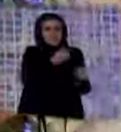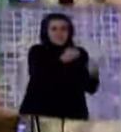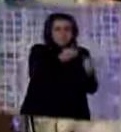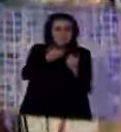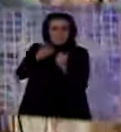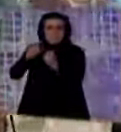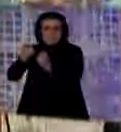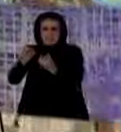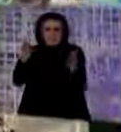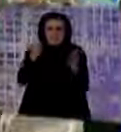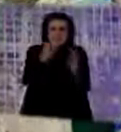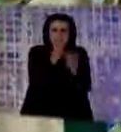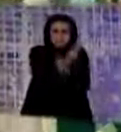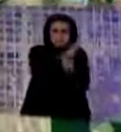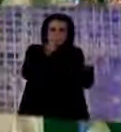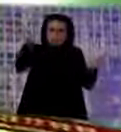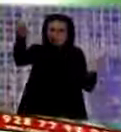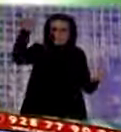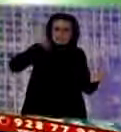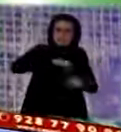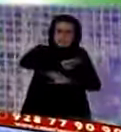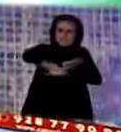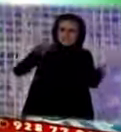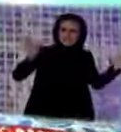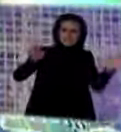necesidades ya está